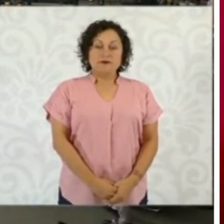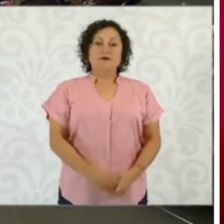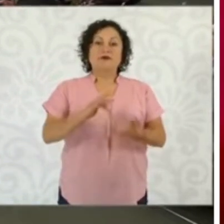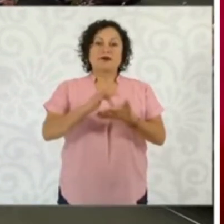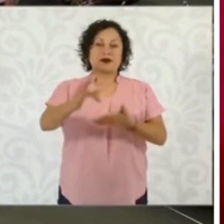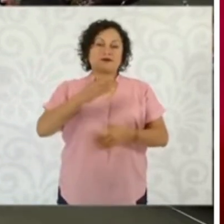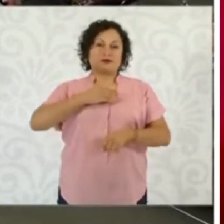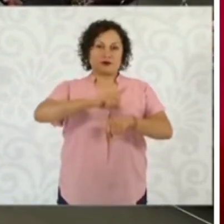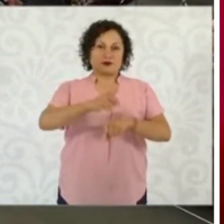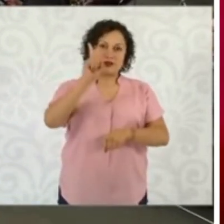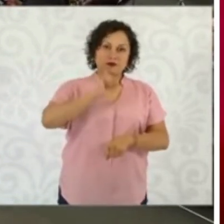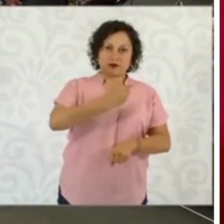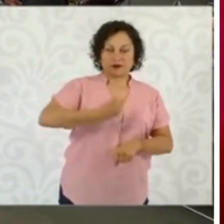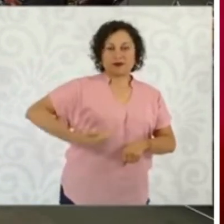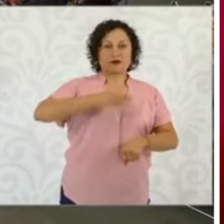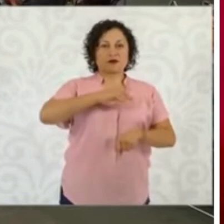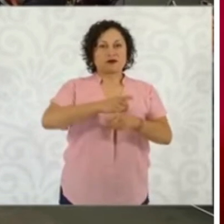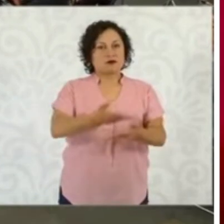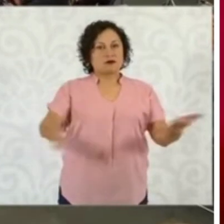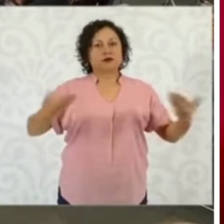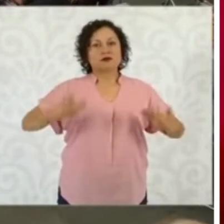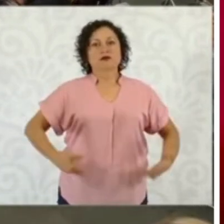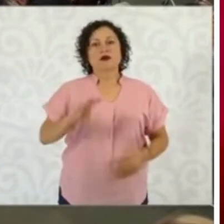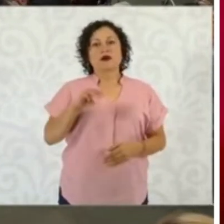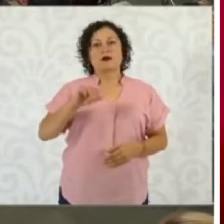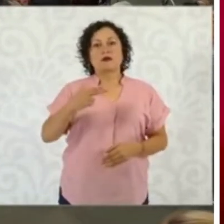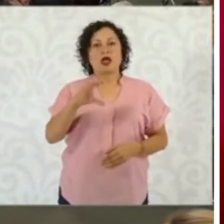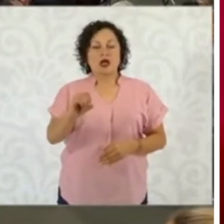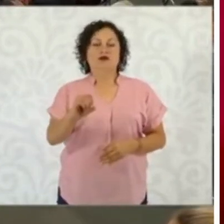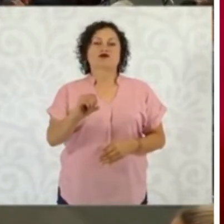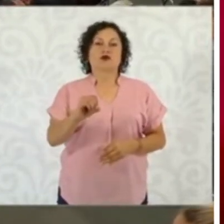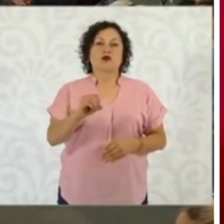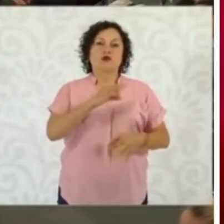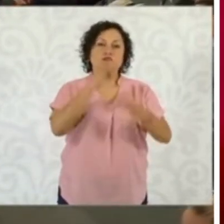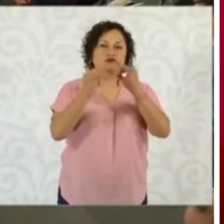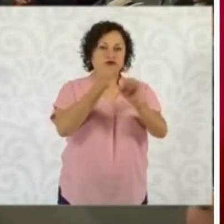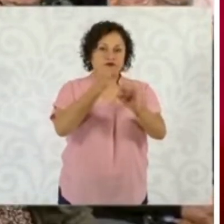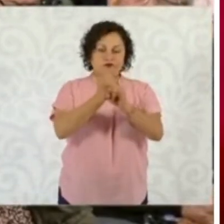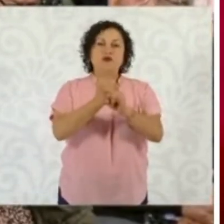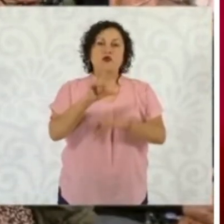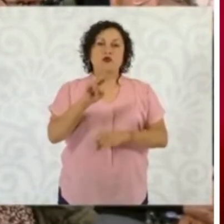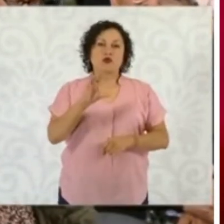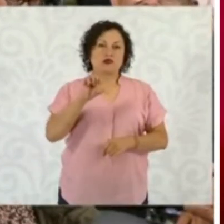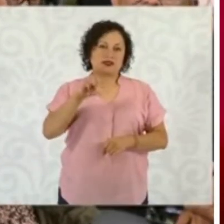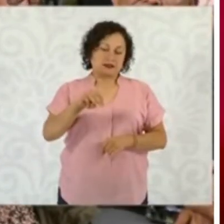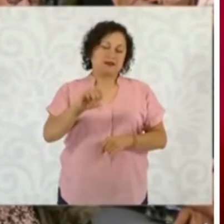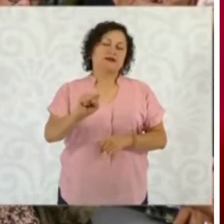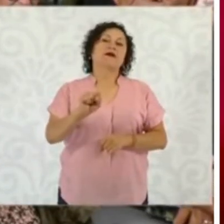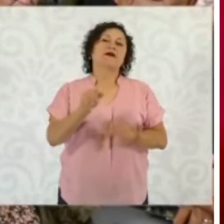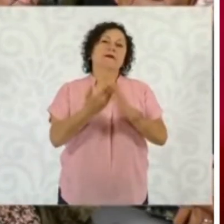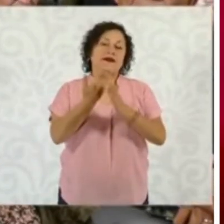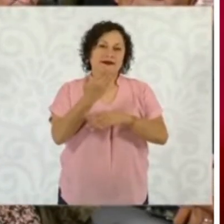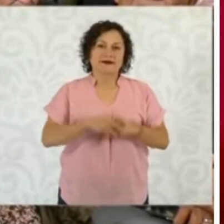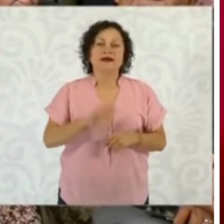Gracias. Buenos días, presidenta. Buenos días a todas y todos. Sósimo Camacho, del Multimedio Luces del Siglo y del programa Luces Mañaneras. Hace un par de semanas, presidenta, le había